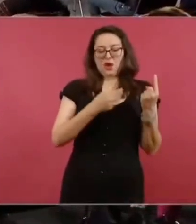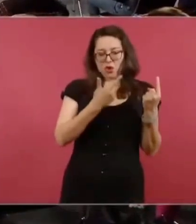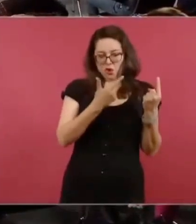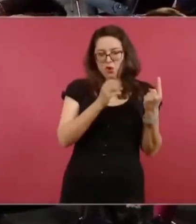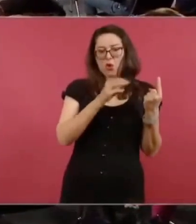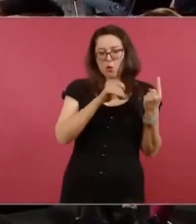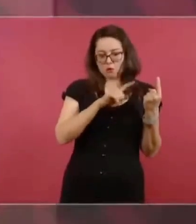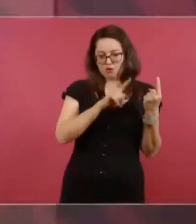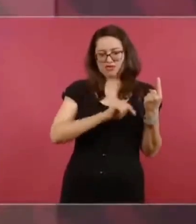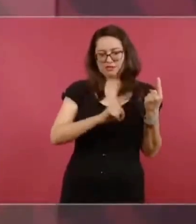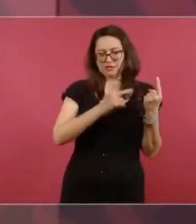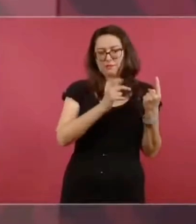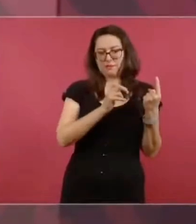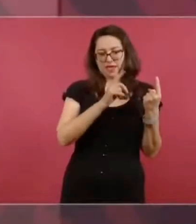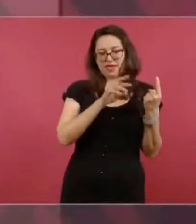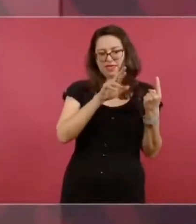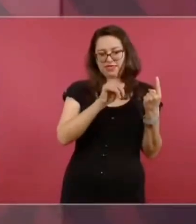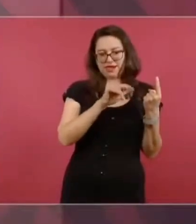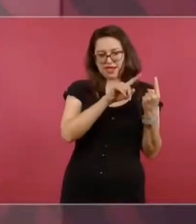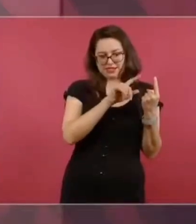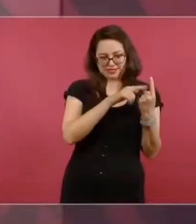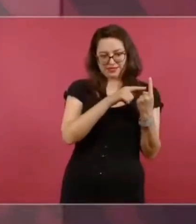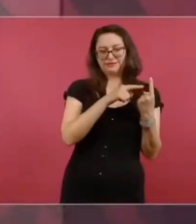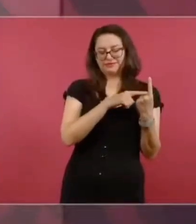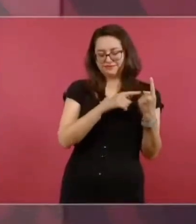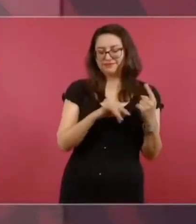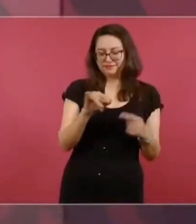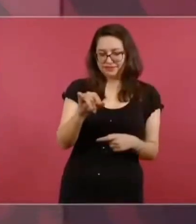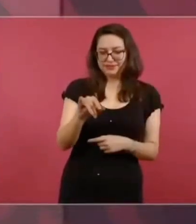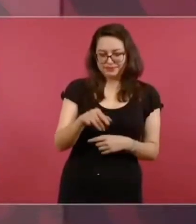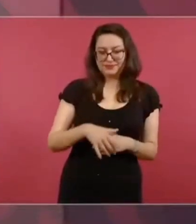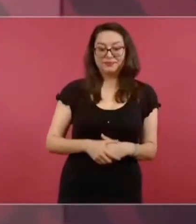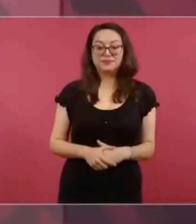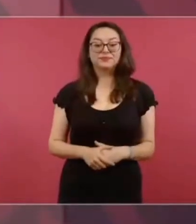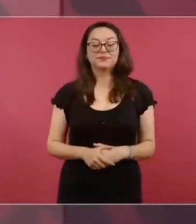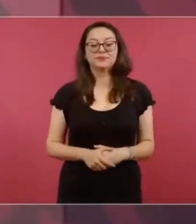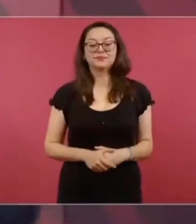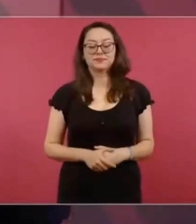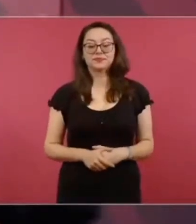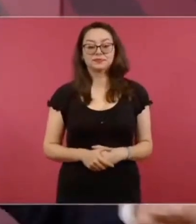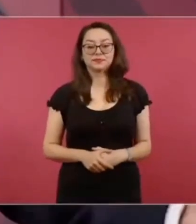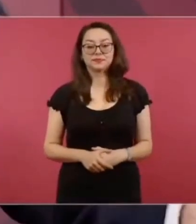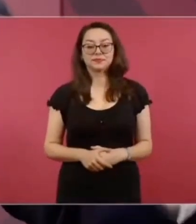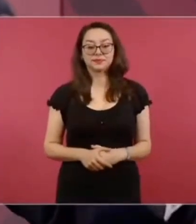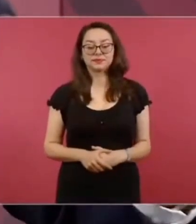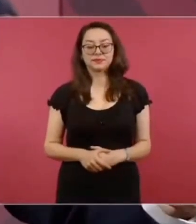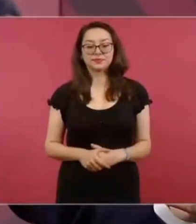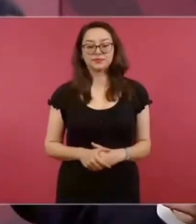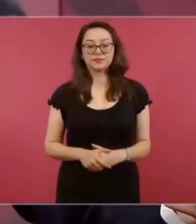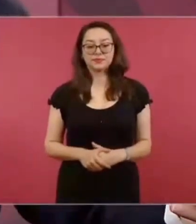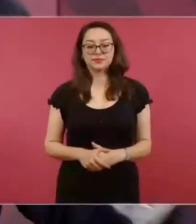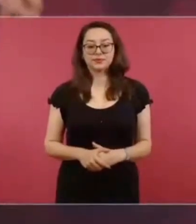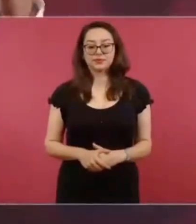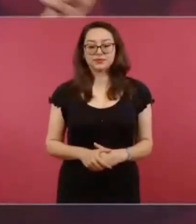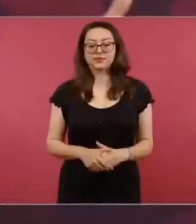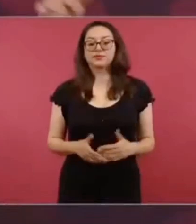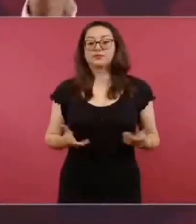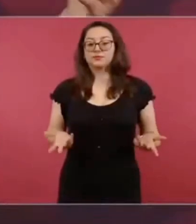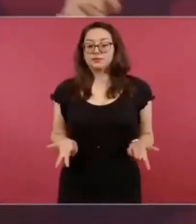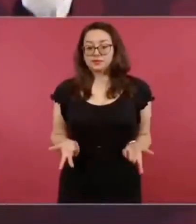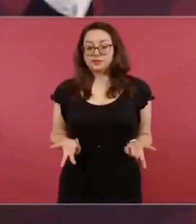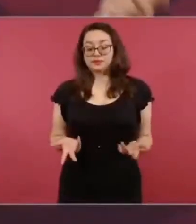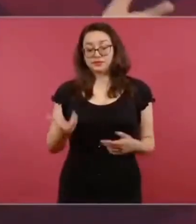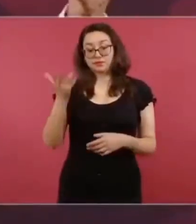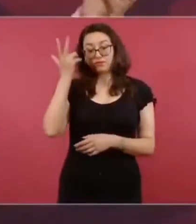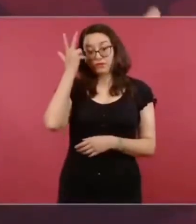sí, de los escoceses. Entonces, viene la